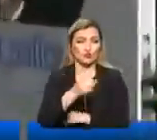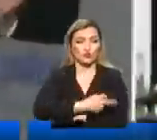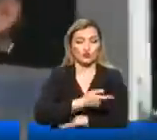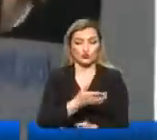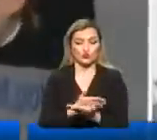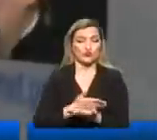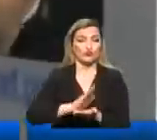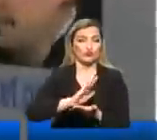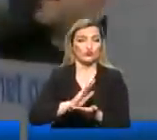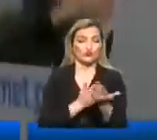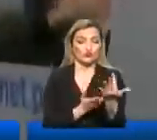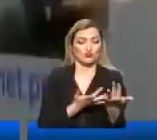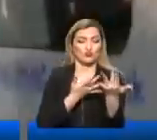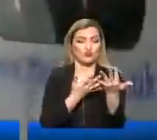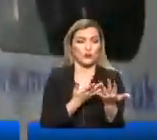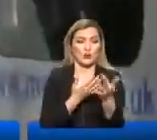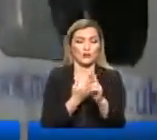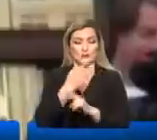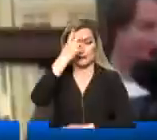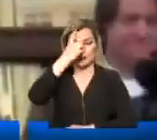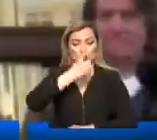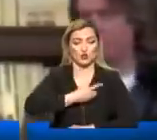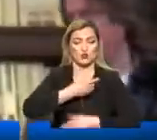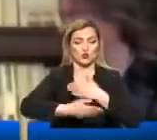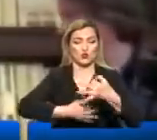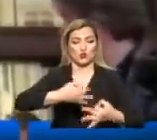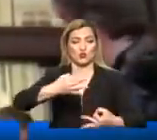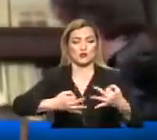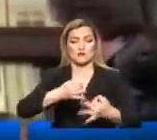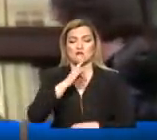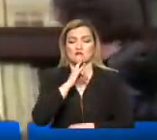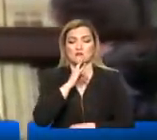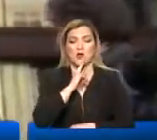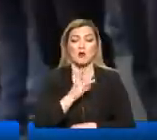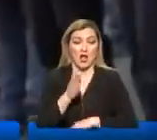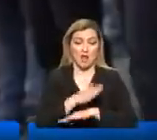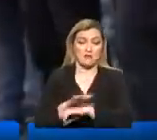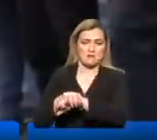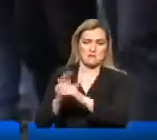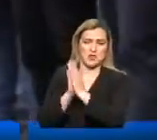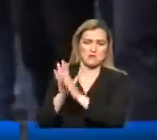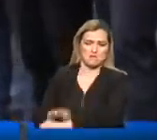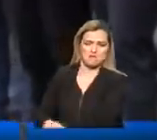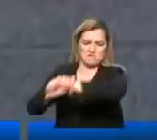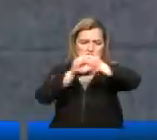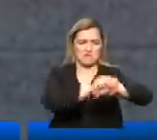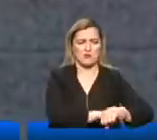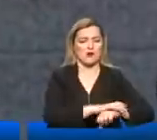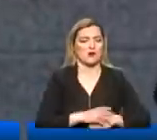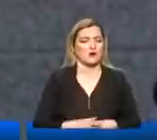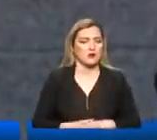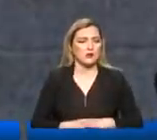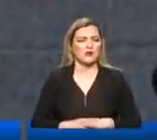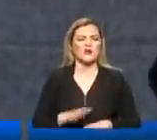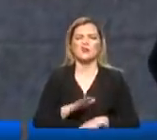salida está a la espera del desenlace que tenga la audiencia de extradición solicitada por Estados Unidos, donde es requerido